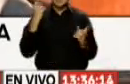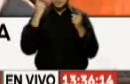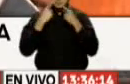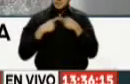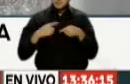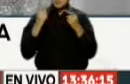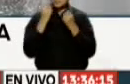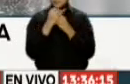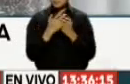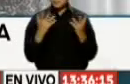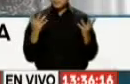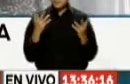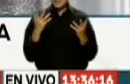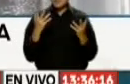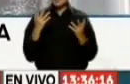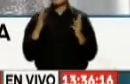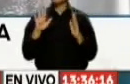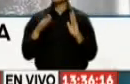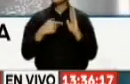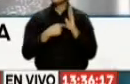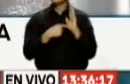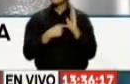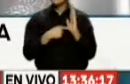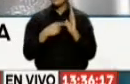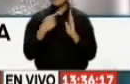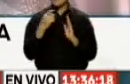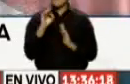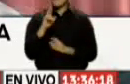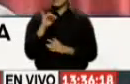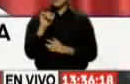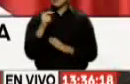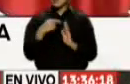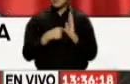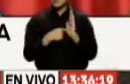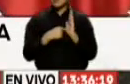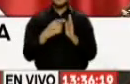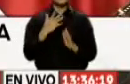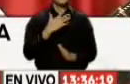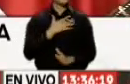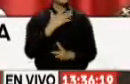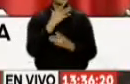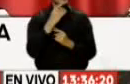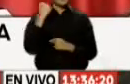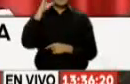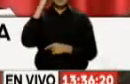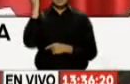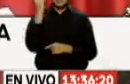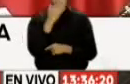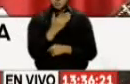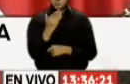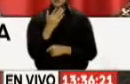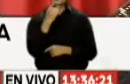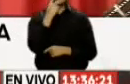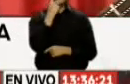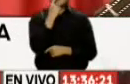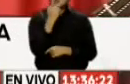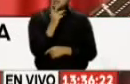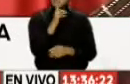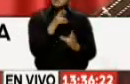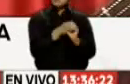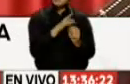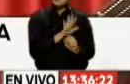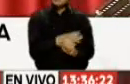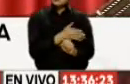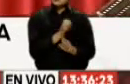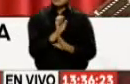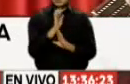conocer. El legado de la maestra Fresia Saavedra. Para mí sería un gusto que más jóvenes se muestren interesados en el pasillo